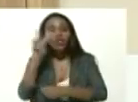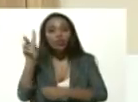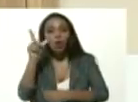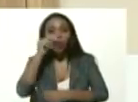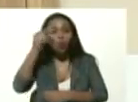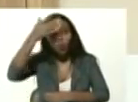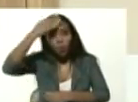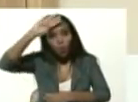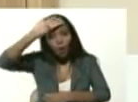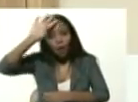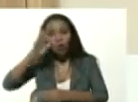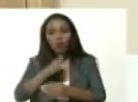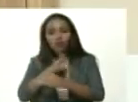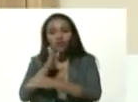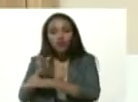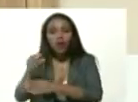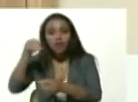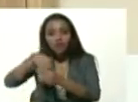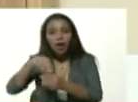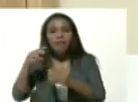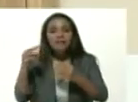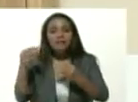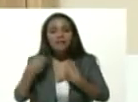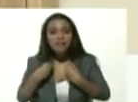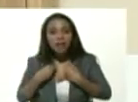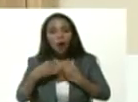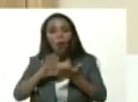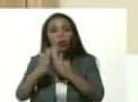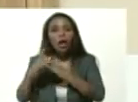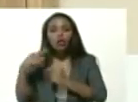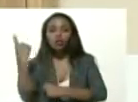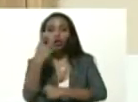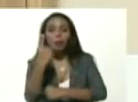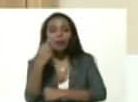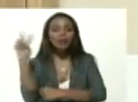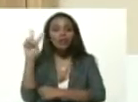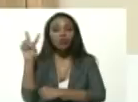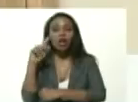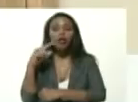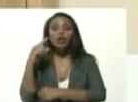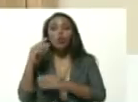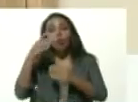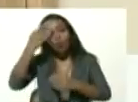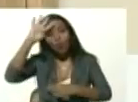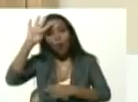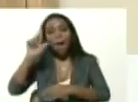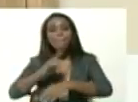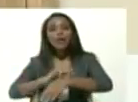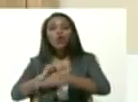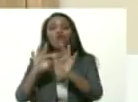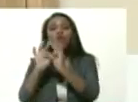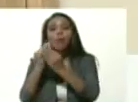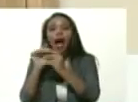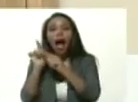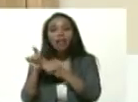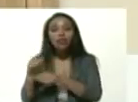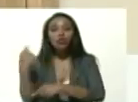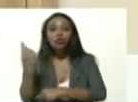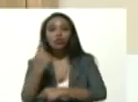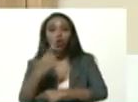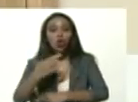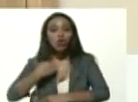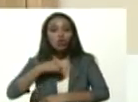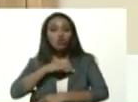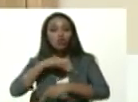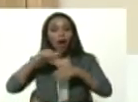viven en la comunidad. Esto solo lo tiene Venezuela y Cuba. Médico de familia. Eso solo lo tenemos nosotros y